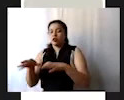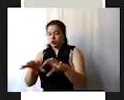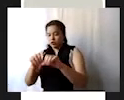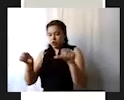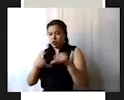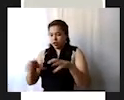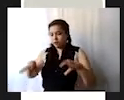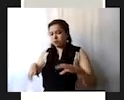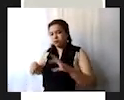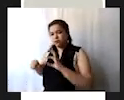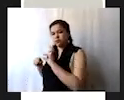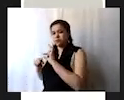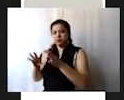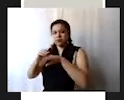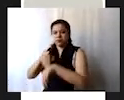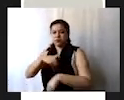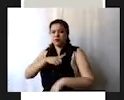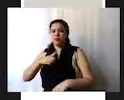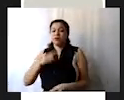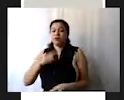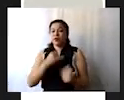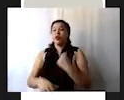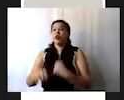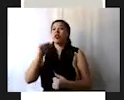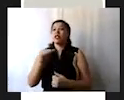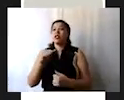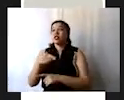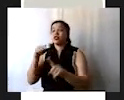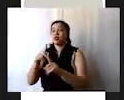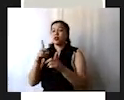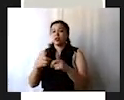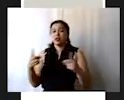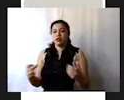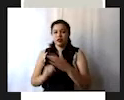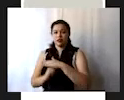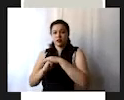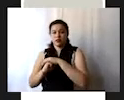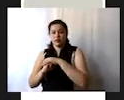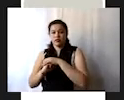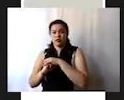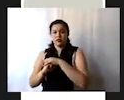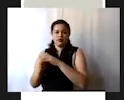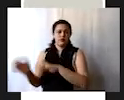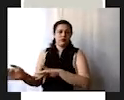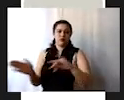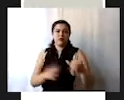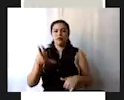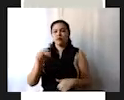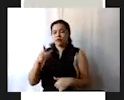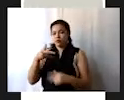sectores. Cobijando los 17 Objetivos de Desarrollo Sostenible, no dejar de lado, y esto es importante porque